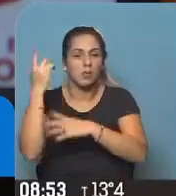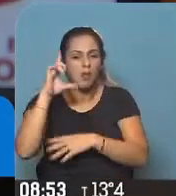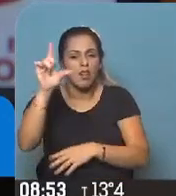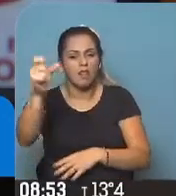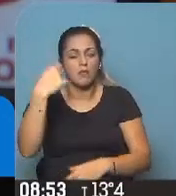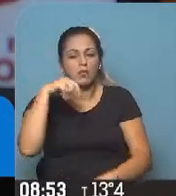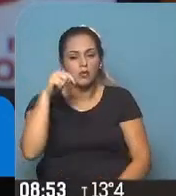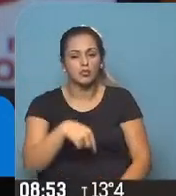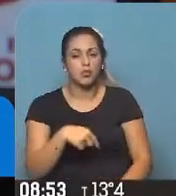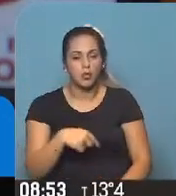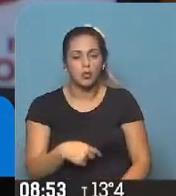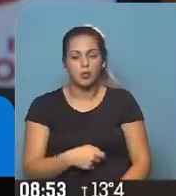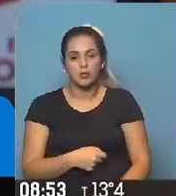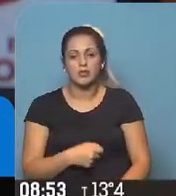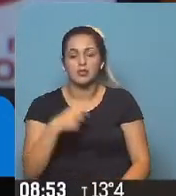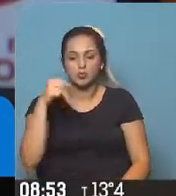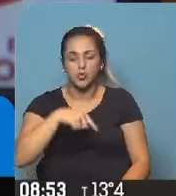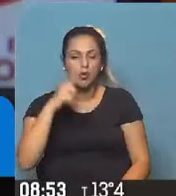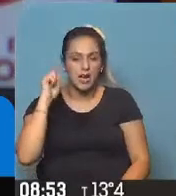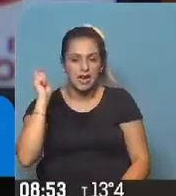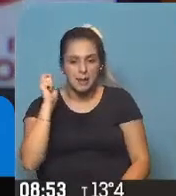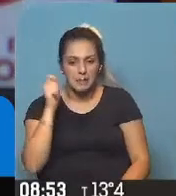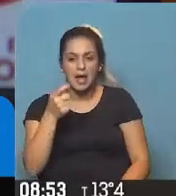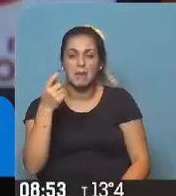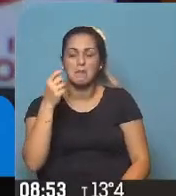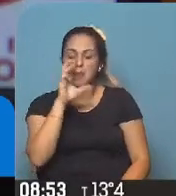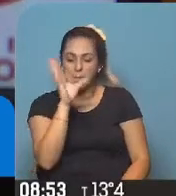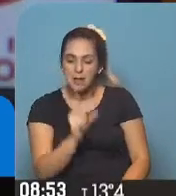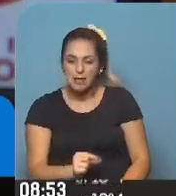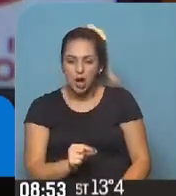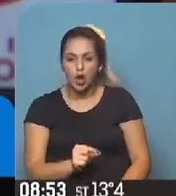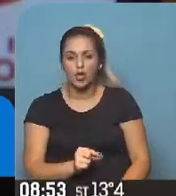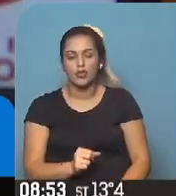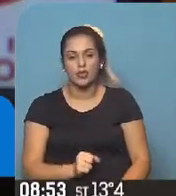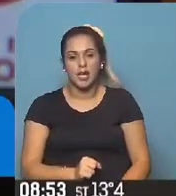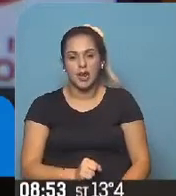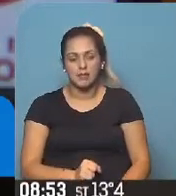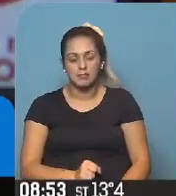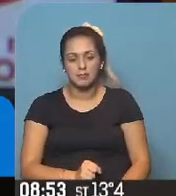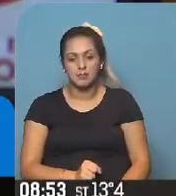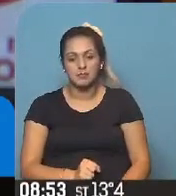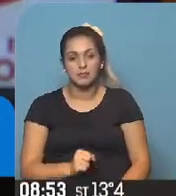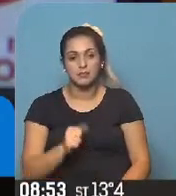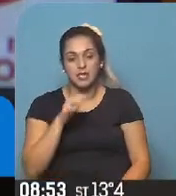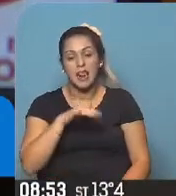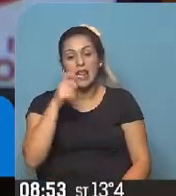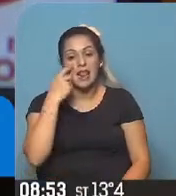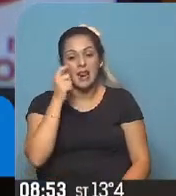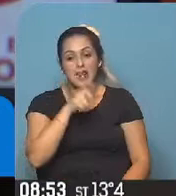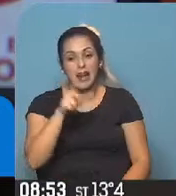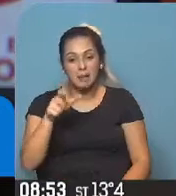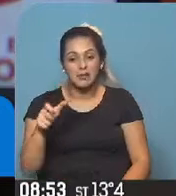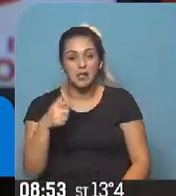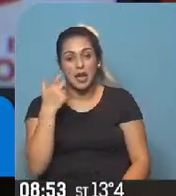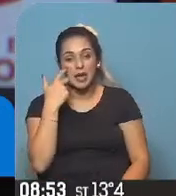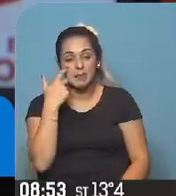Tandil, ya llegaba el sur de La Pampa, el comienzo de la Patagonia, los desertores o las personas con causa de